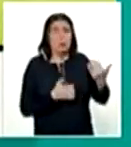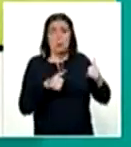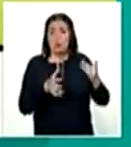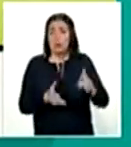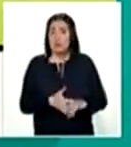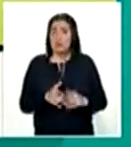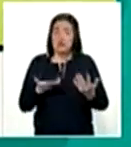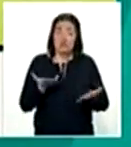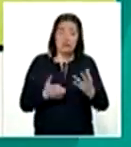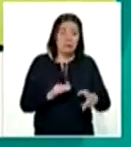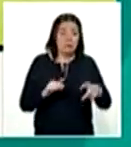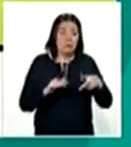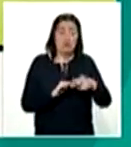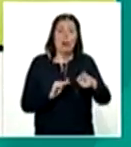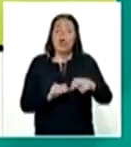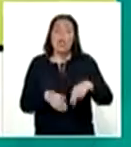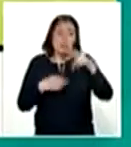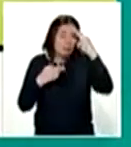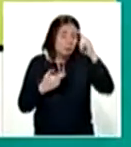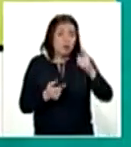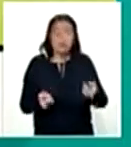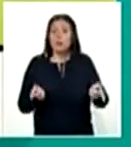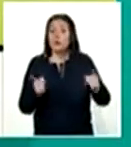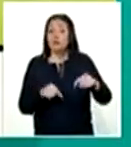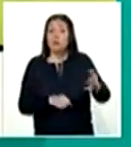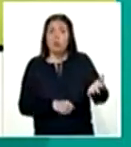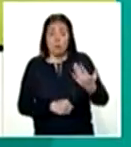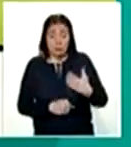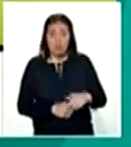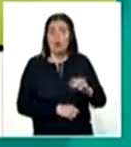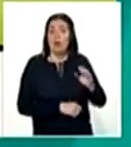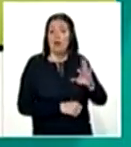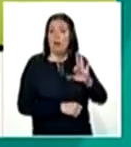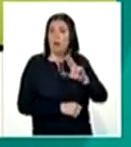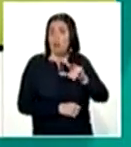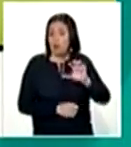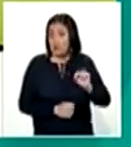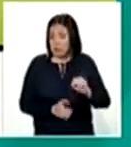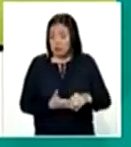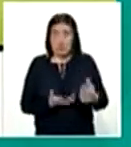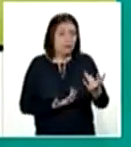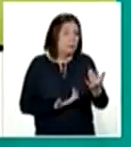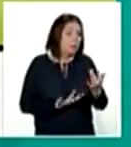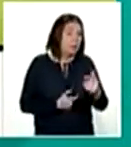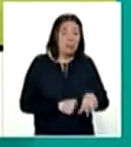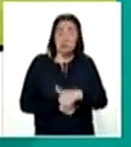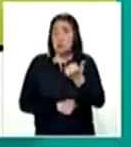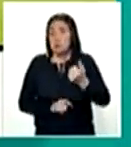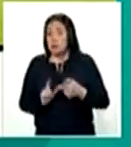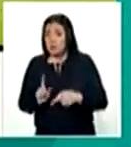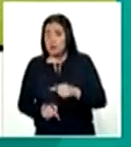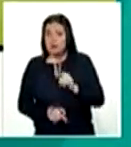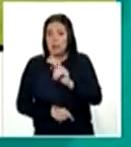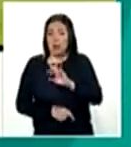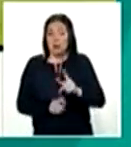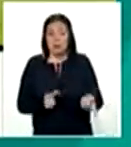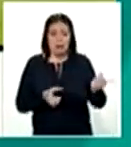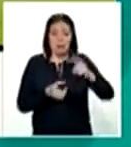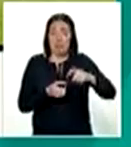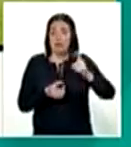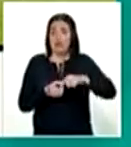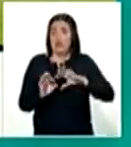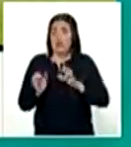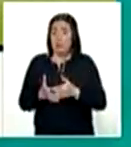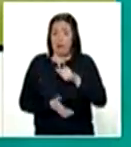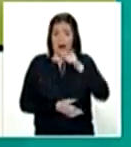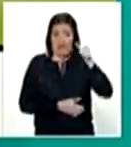interrumpir seguramente el noticiero en cuanto tengamos la palabra de Eison Flores, ese jugador más esperado, el mismo Trauco, el propio Peña, que se van a incorporar, porque el día de